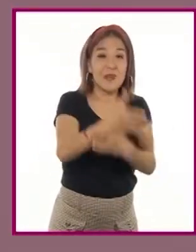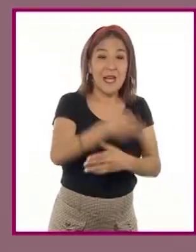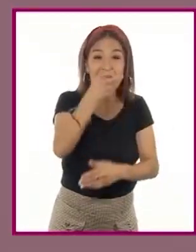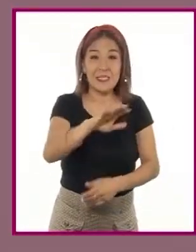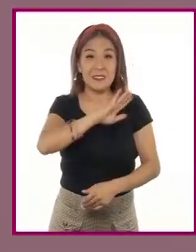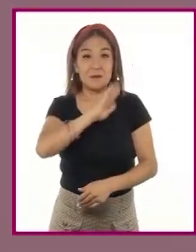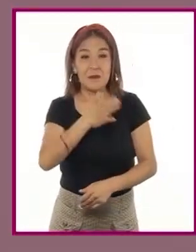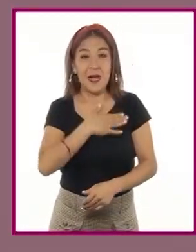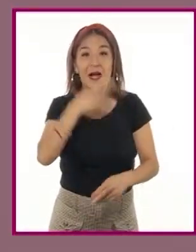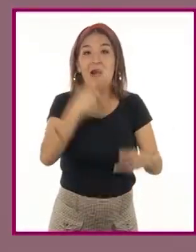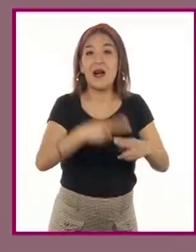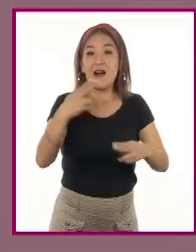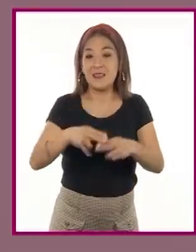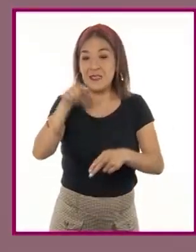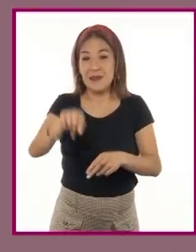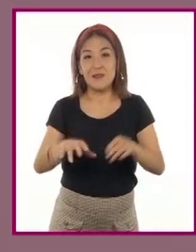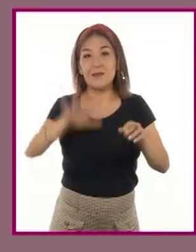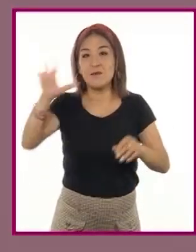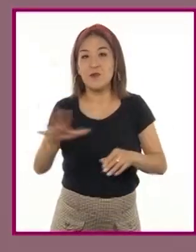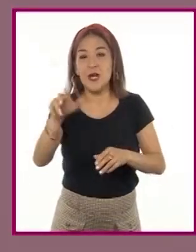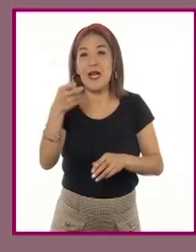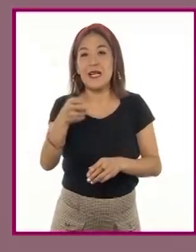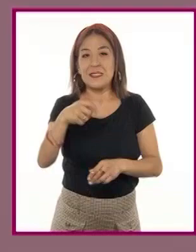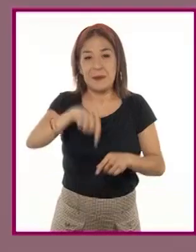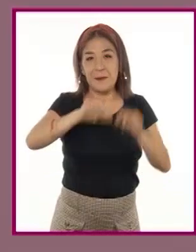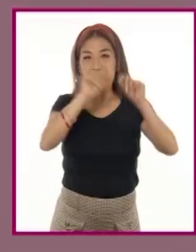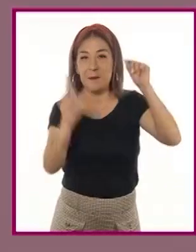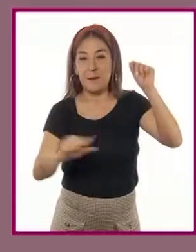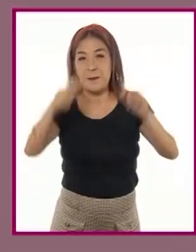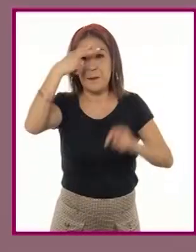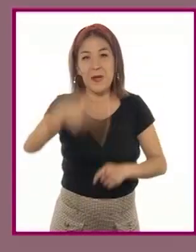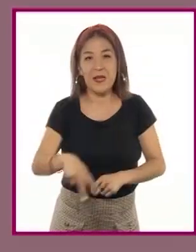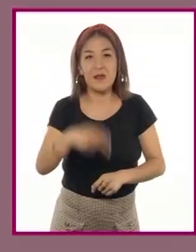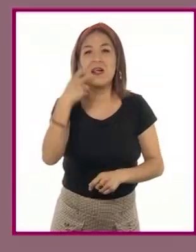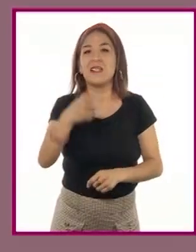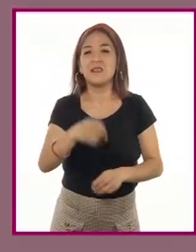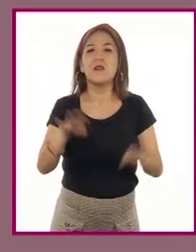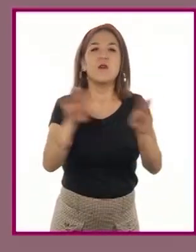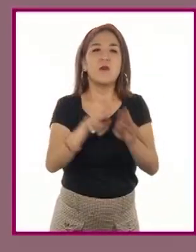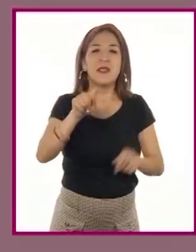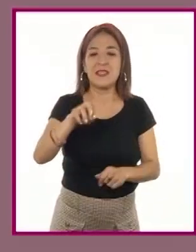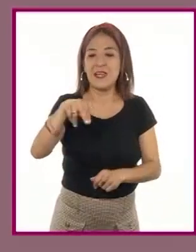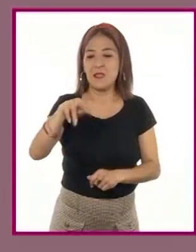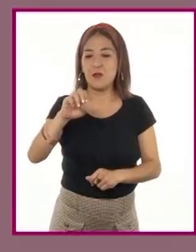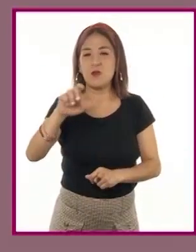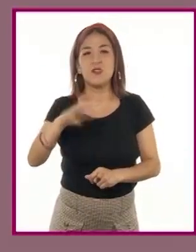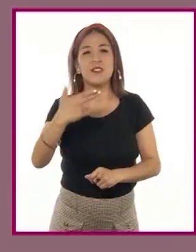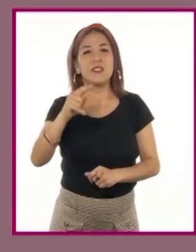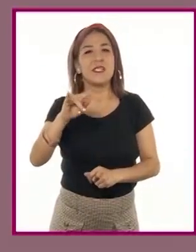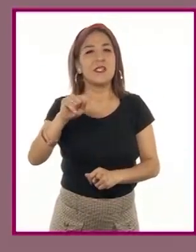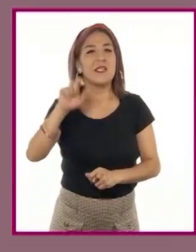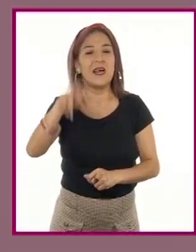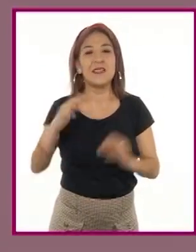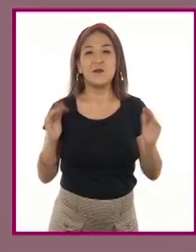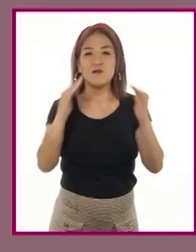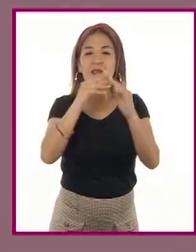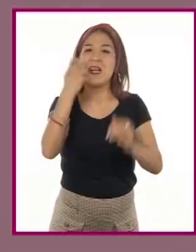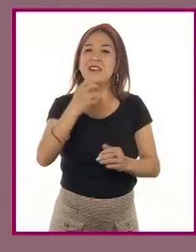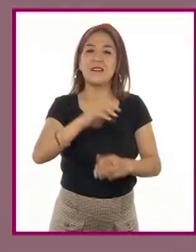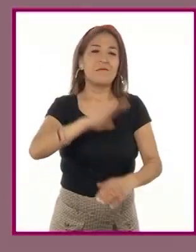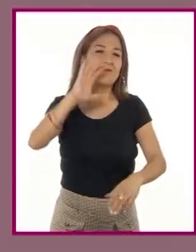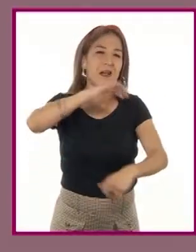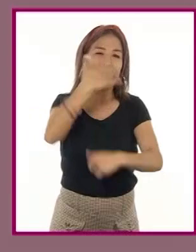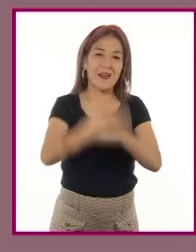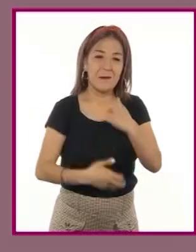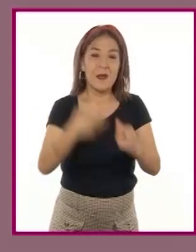las costas de nuestro territorio hasta la caída de México Tenochtitlán y las subsecuentes conquistas a los diferentes grupos culturales que